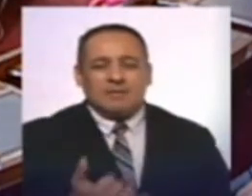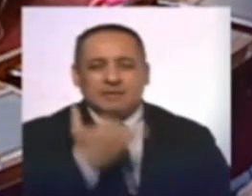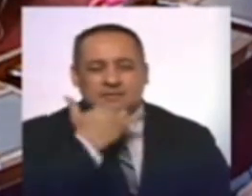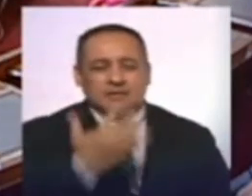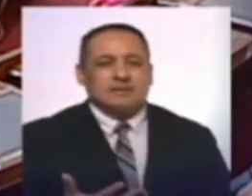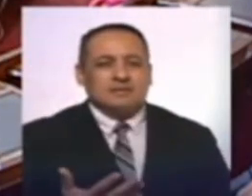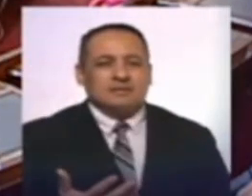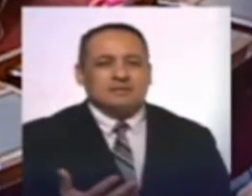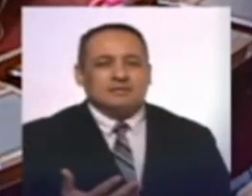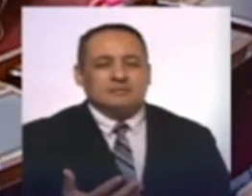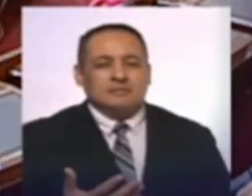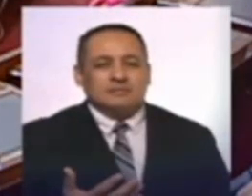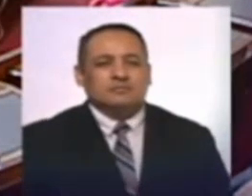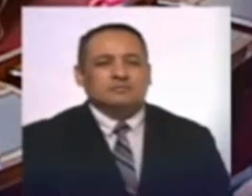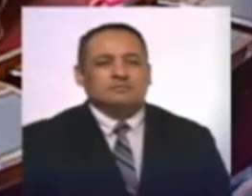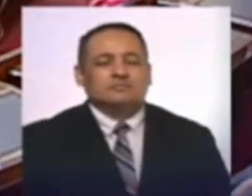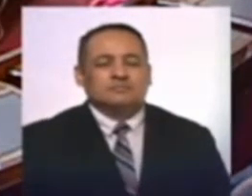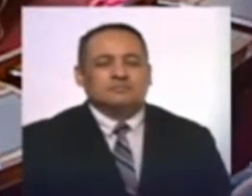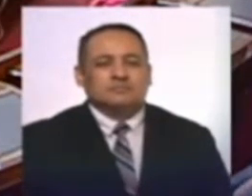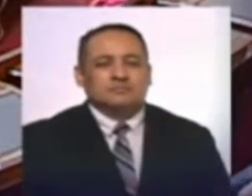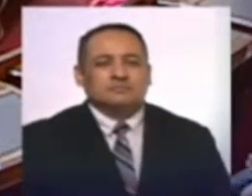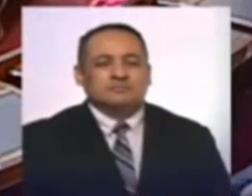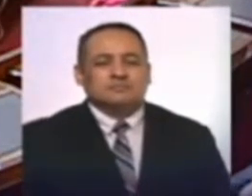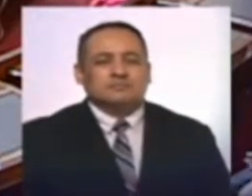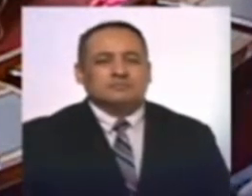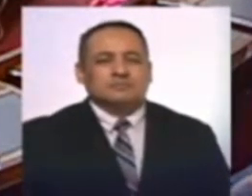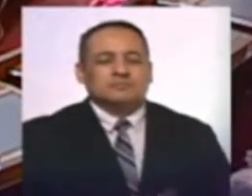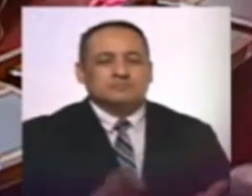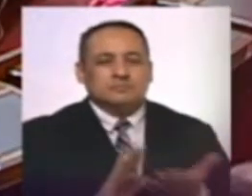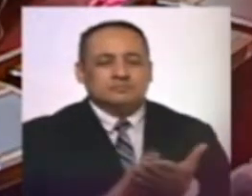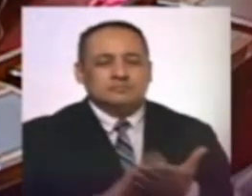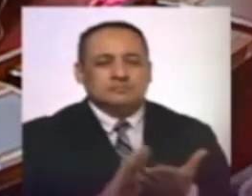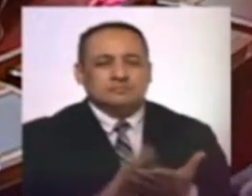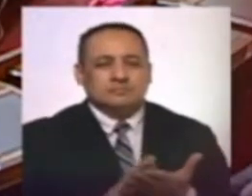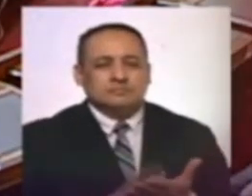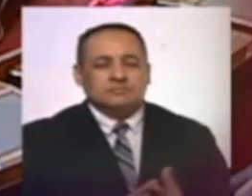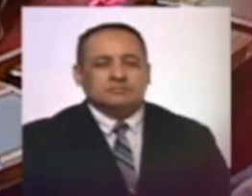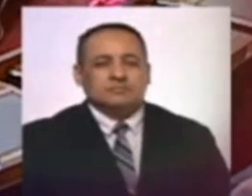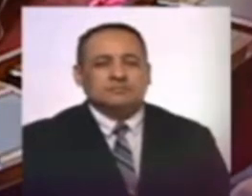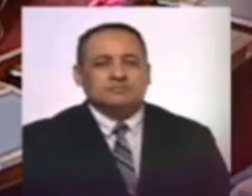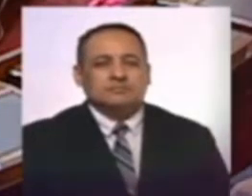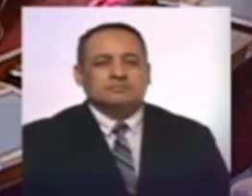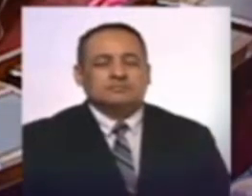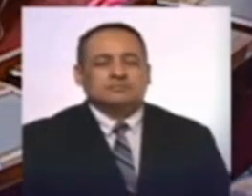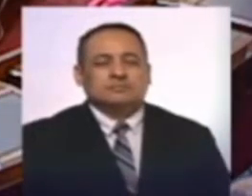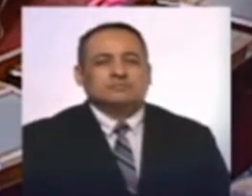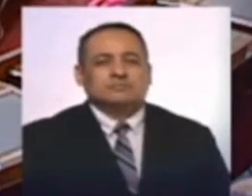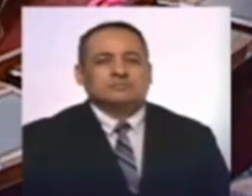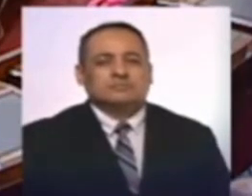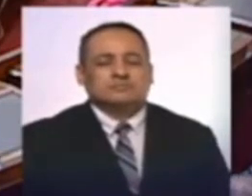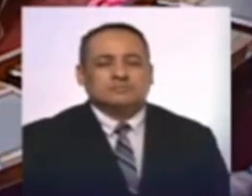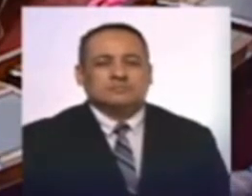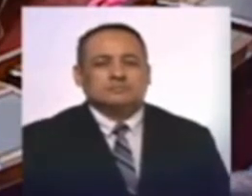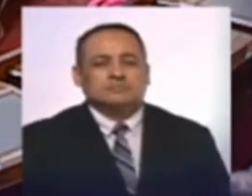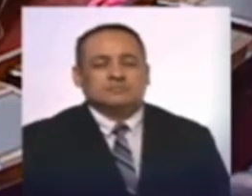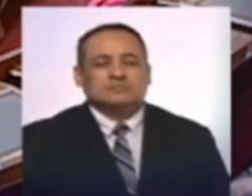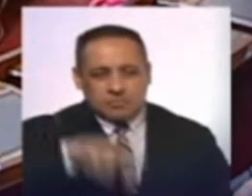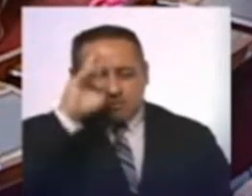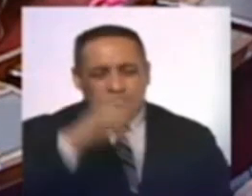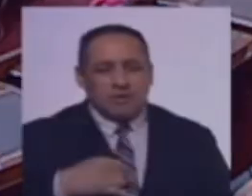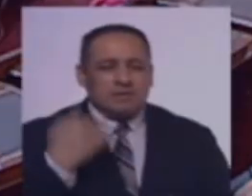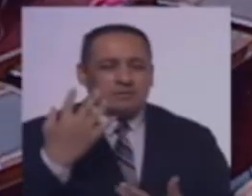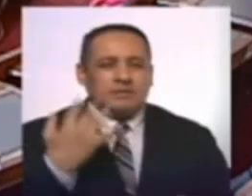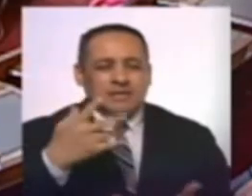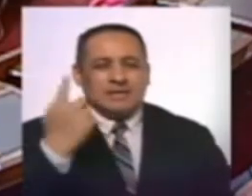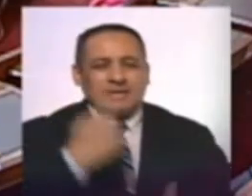País y otros partidos, y por qué no, Mi gratitud a las distintas bancadas, además, como